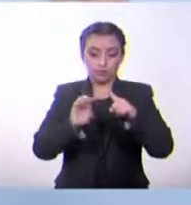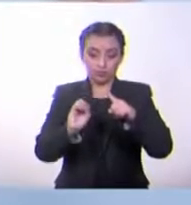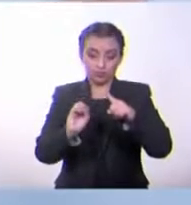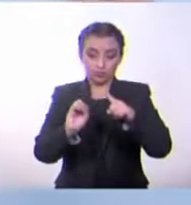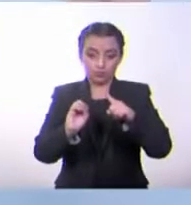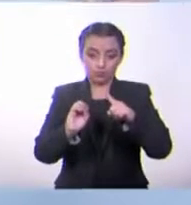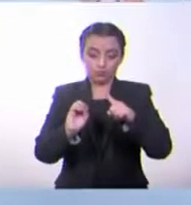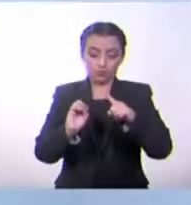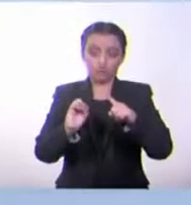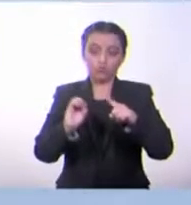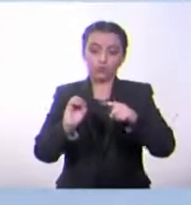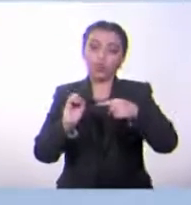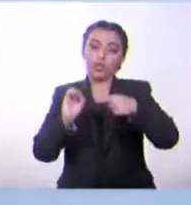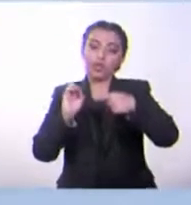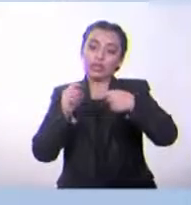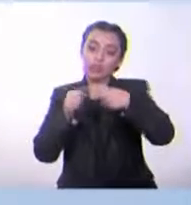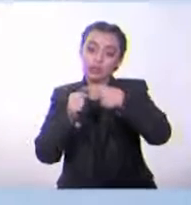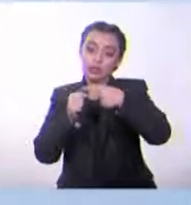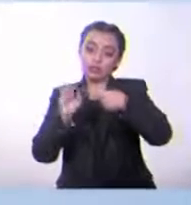0.99977.